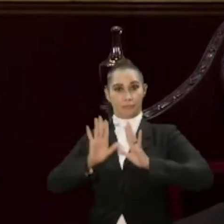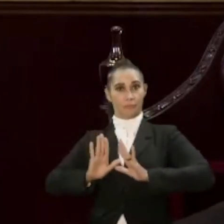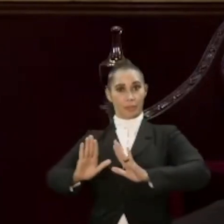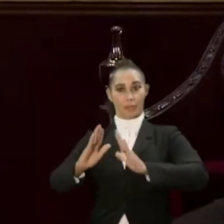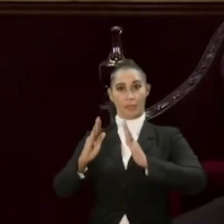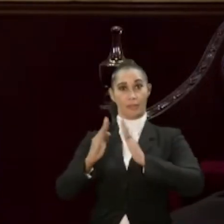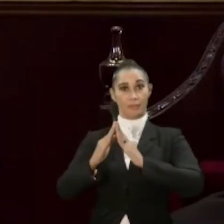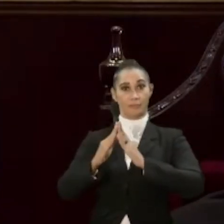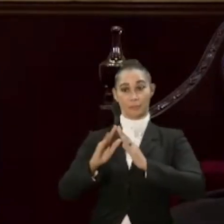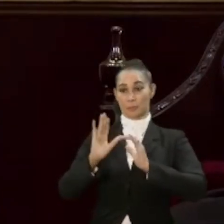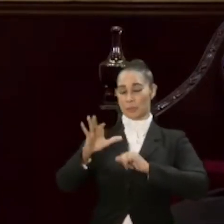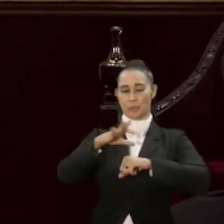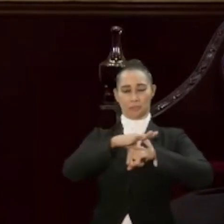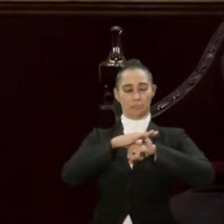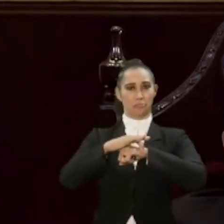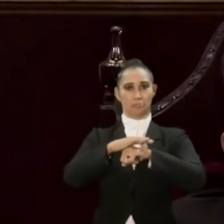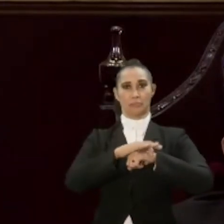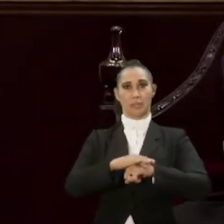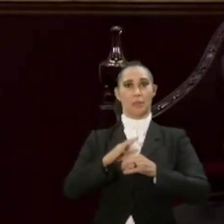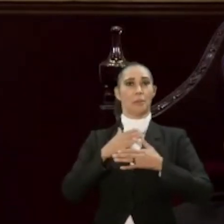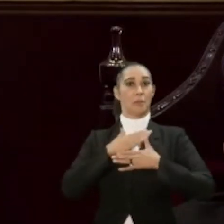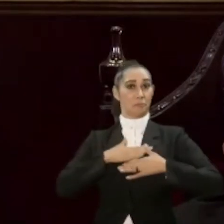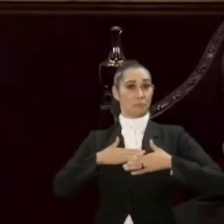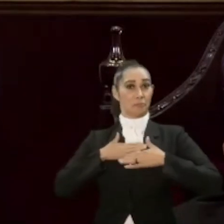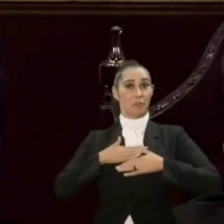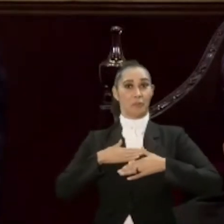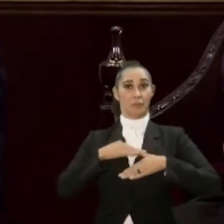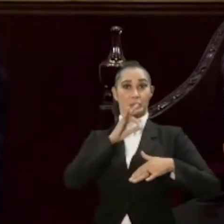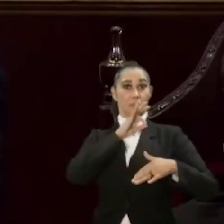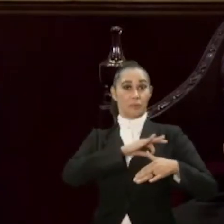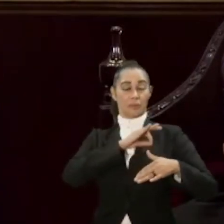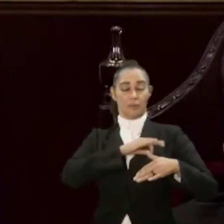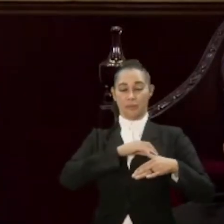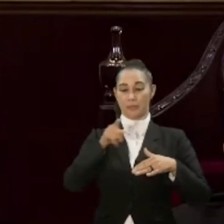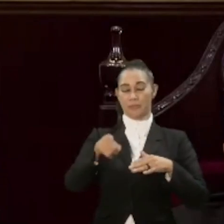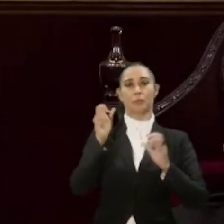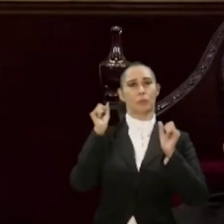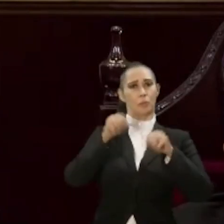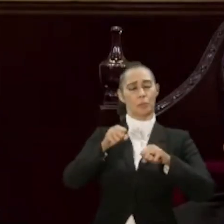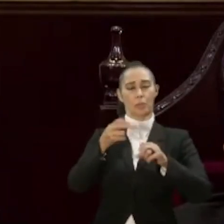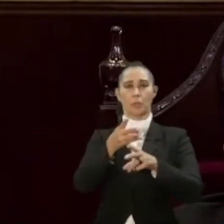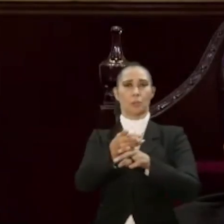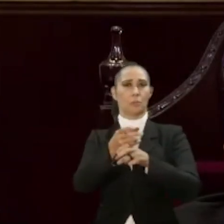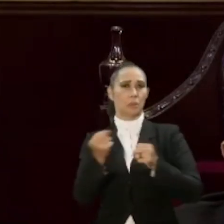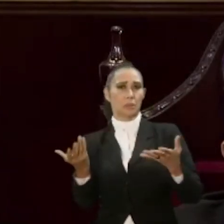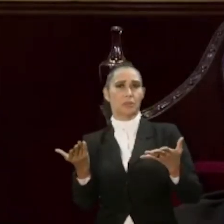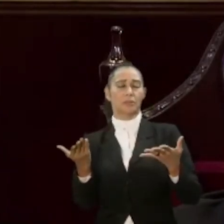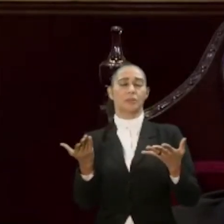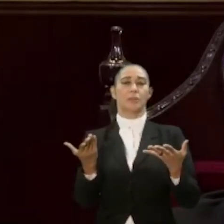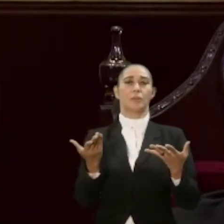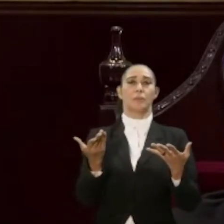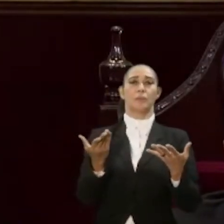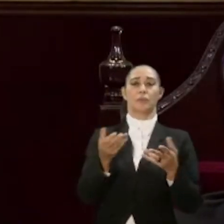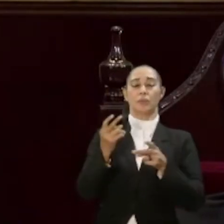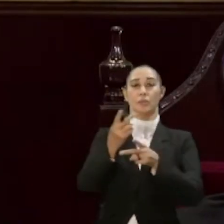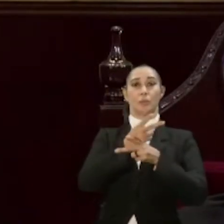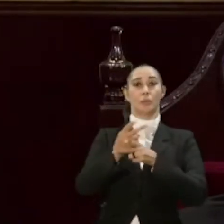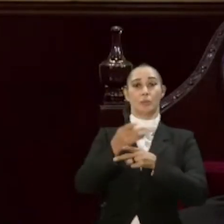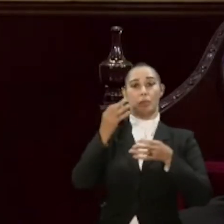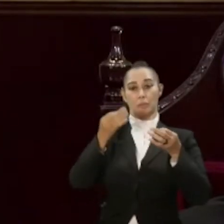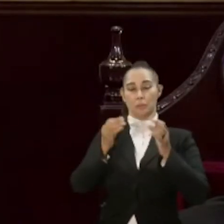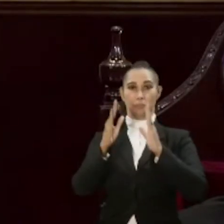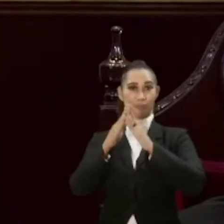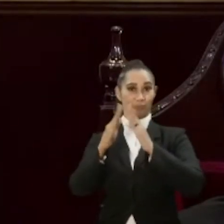su título pueden disfrutar de los beneficios que se derivan de la propiedad inmobiliaria titulada, como la seguridad jurídica